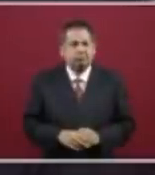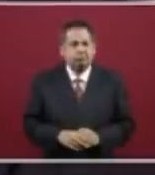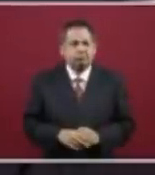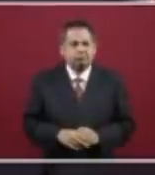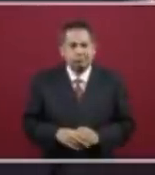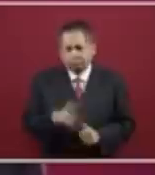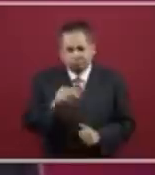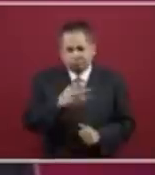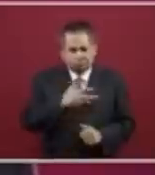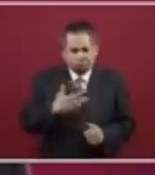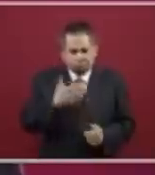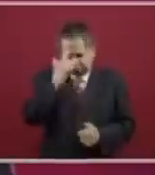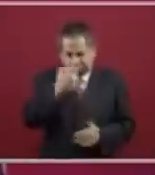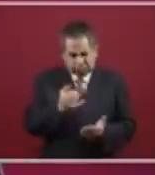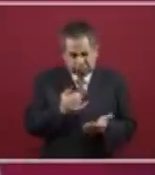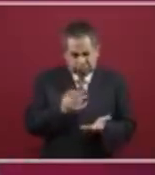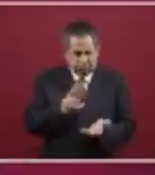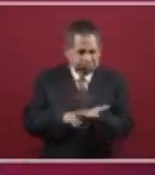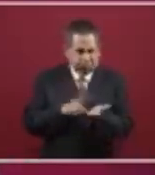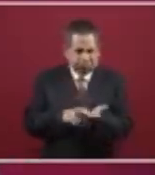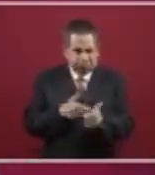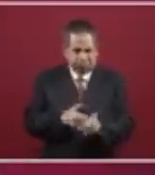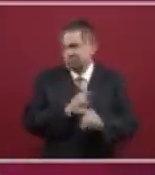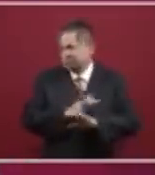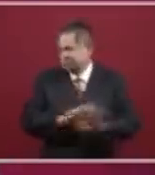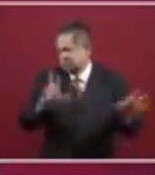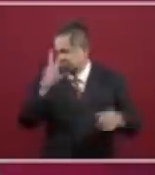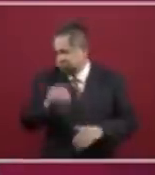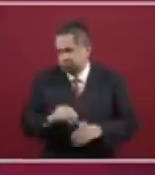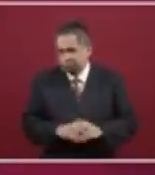no tiene legitimidad.